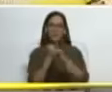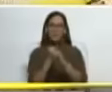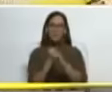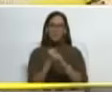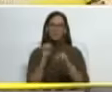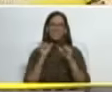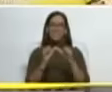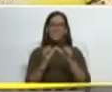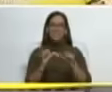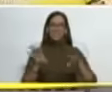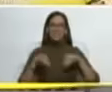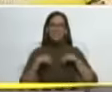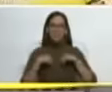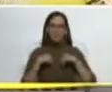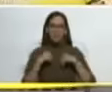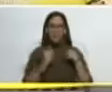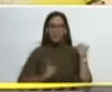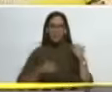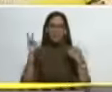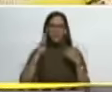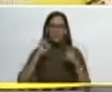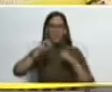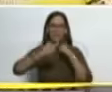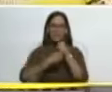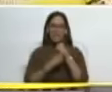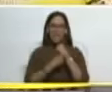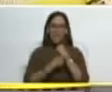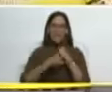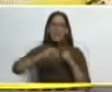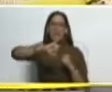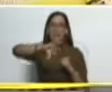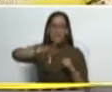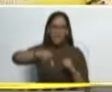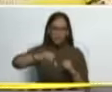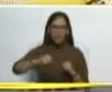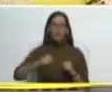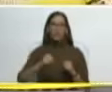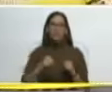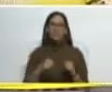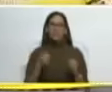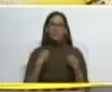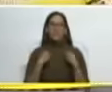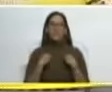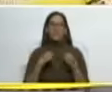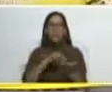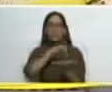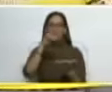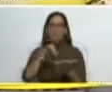Guaidó, el megaladrón que se fue a vivir con un multimillonario en Miami.